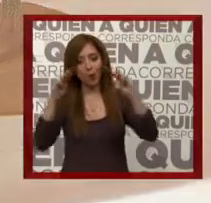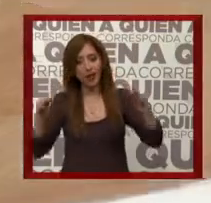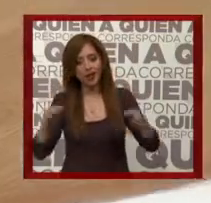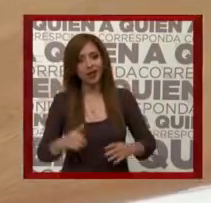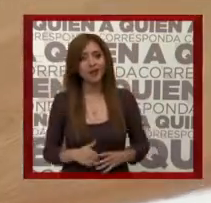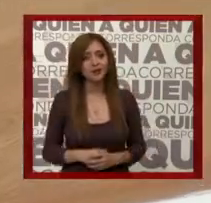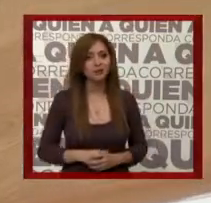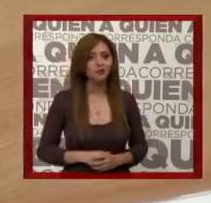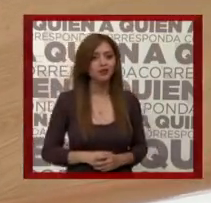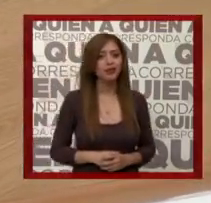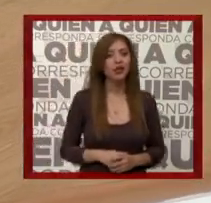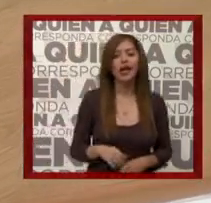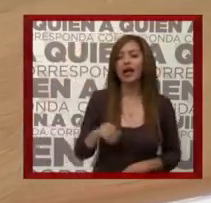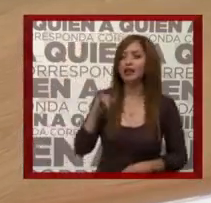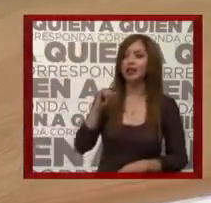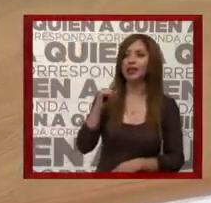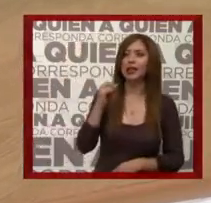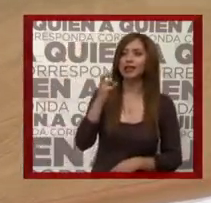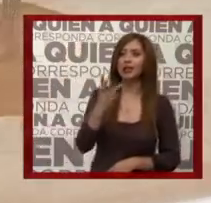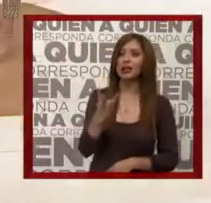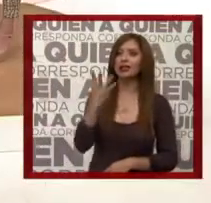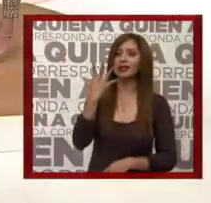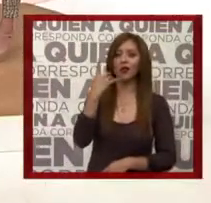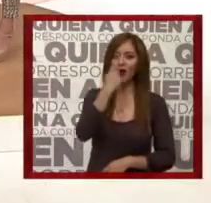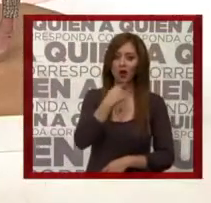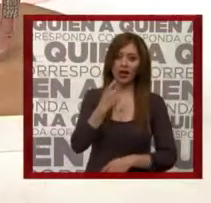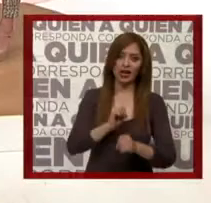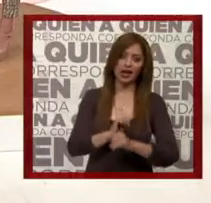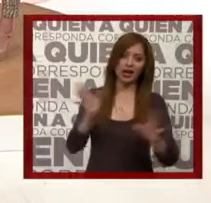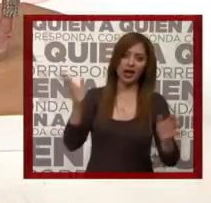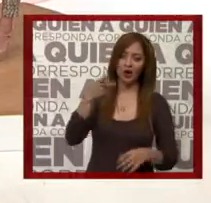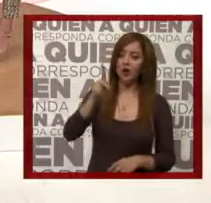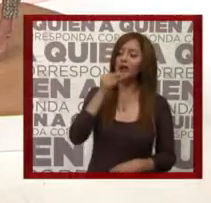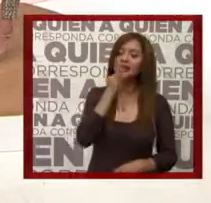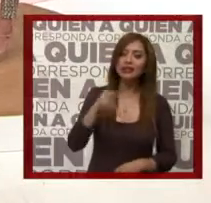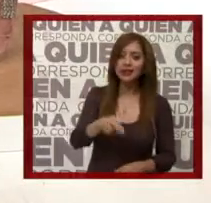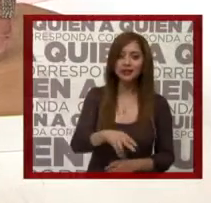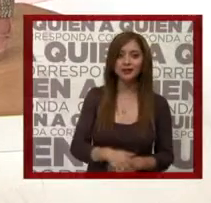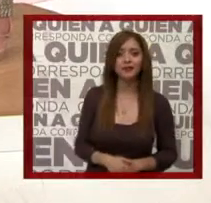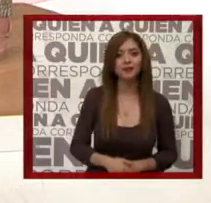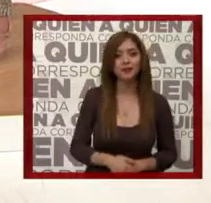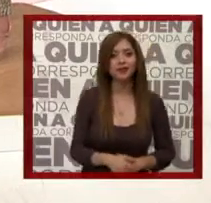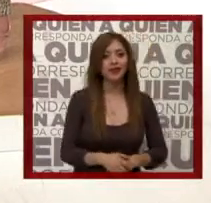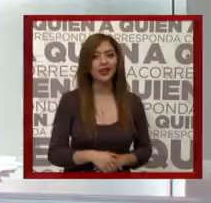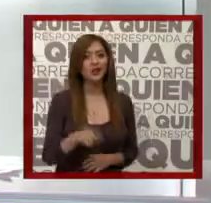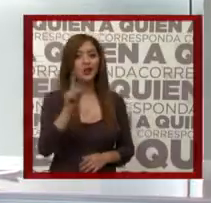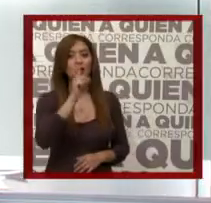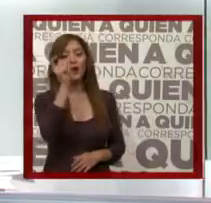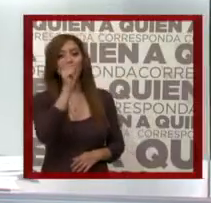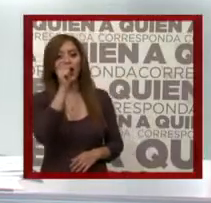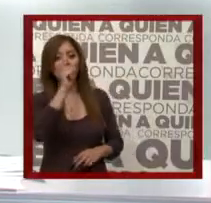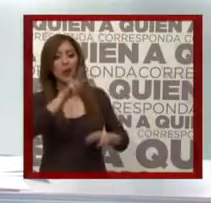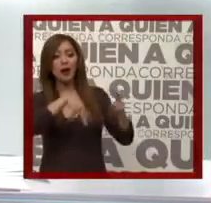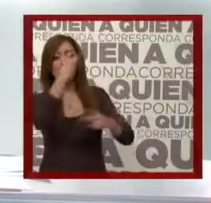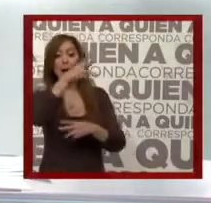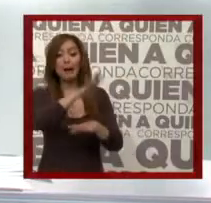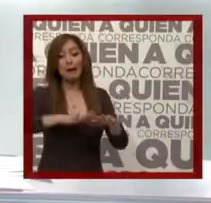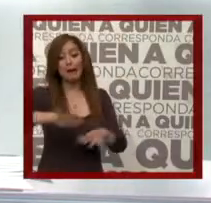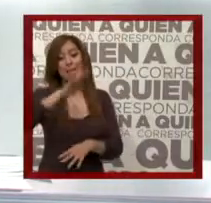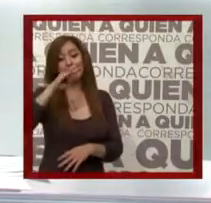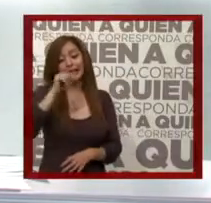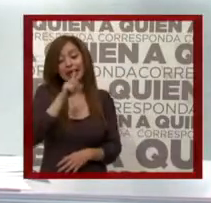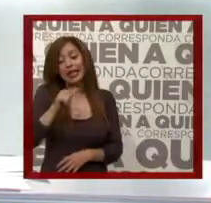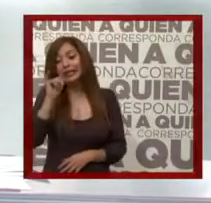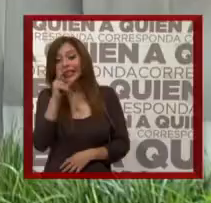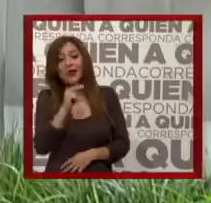en 3-5 horas. No. No, 3 segundos. La estamos capacitando para que cuando se vaya por Miss Mazatlán. ¿Sabe qué? Ya. Se